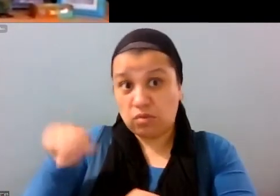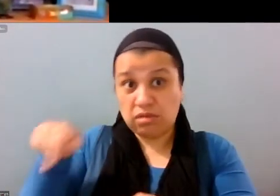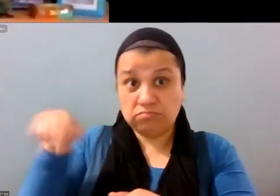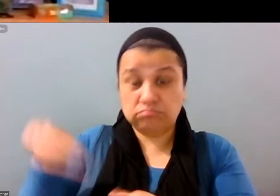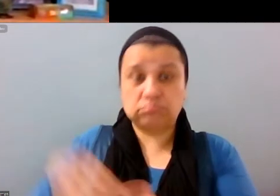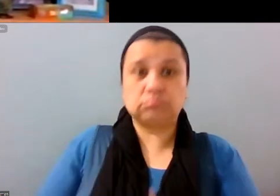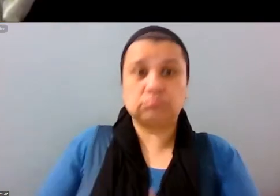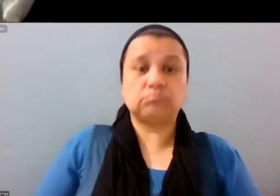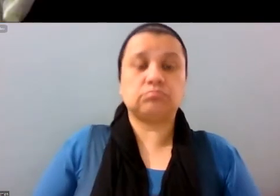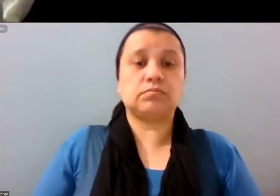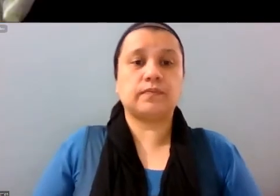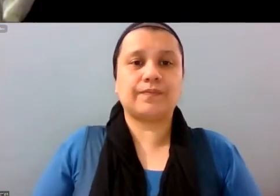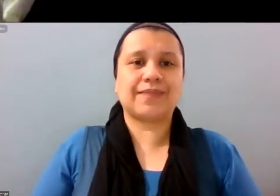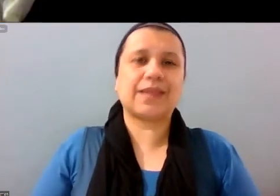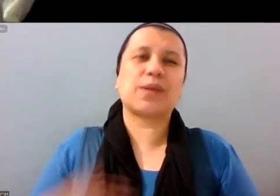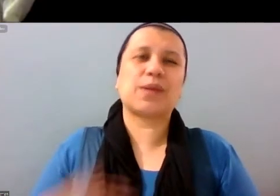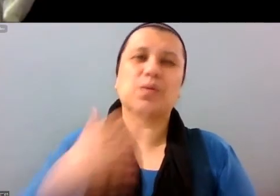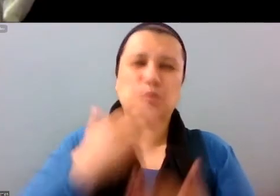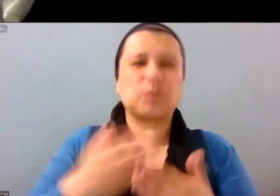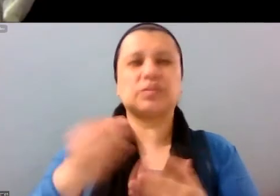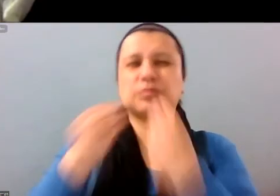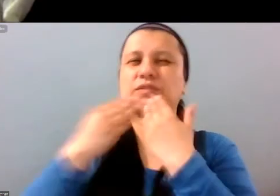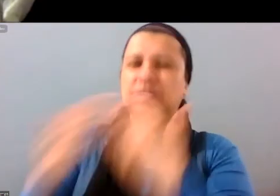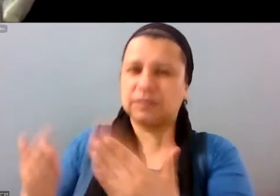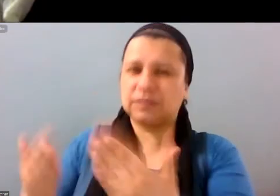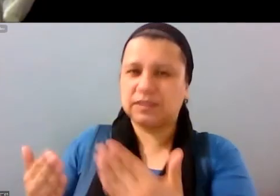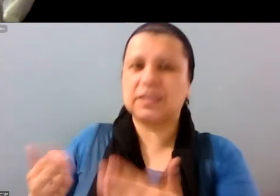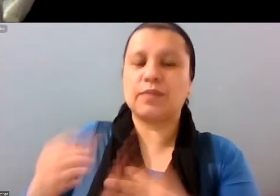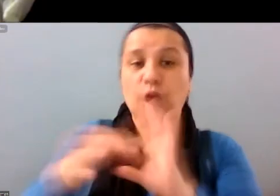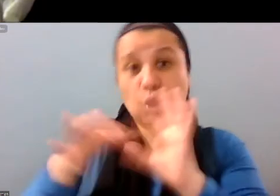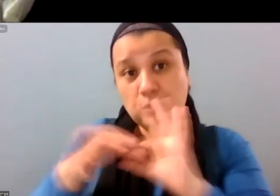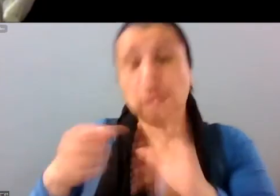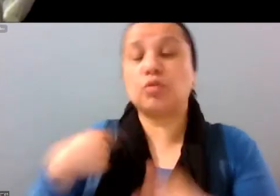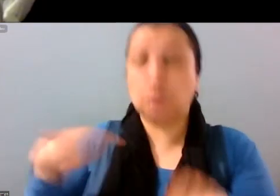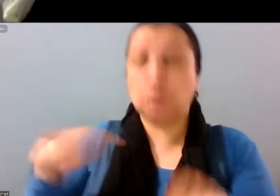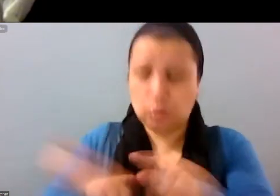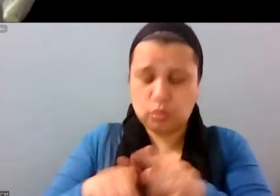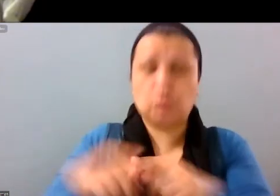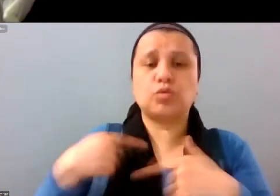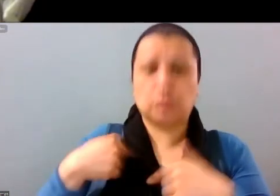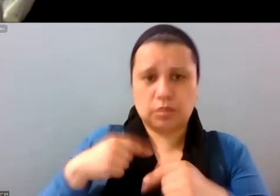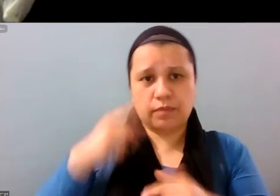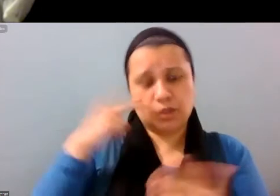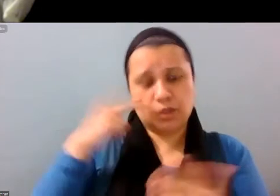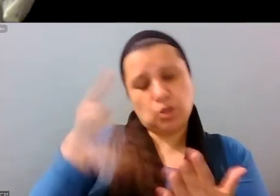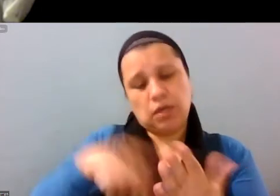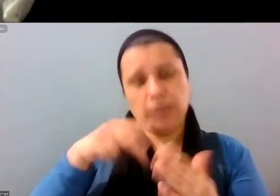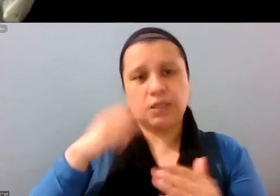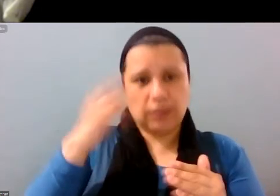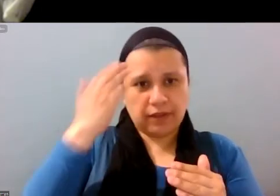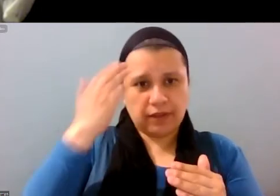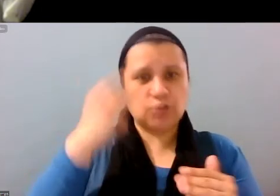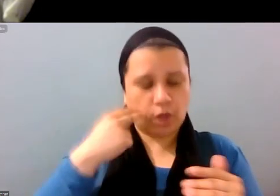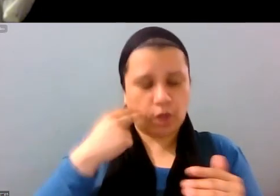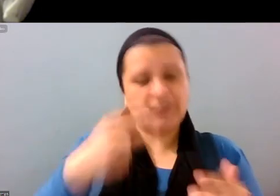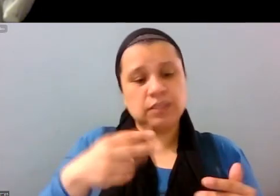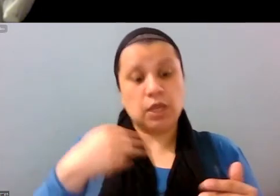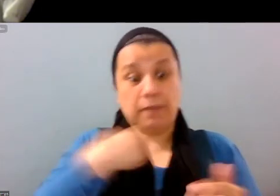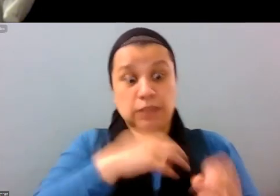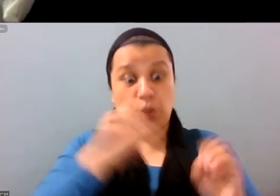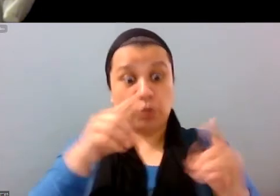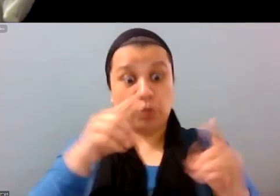y bueno en primera instancia muy agradecida por los comentarios yo también les he dado seguimiento en las redes sociales del Ministerio de Educación Pública y como